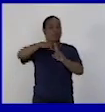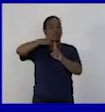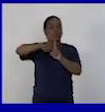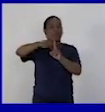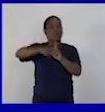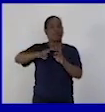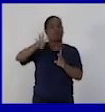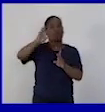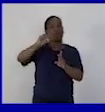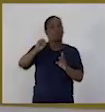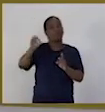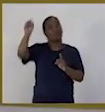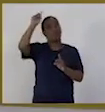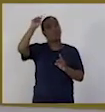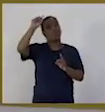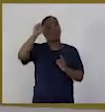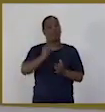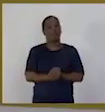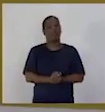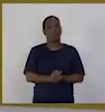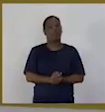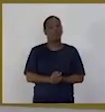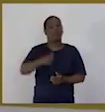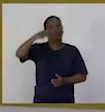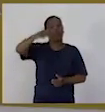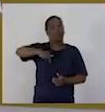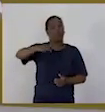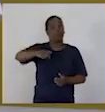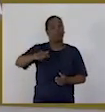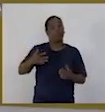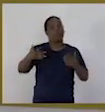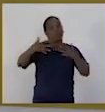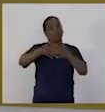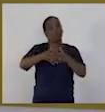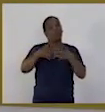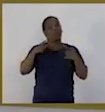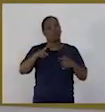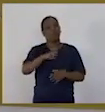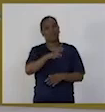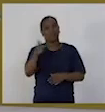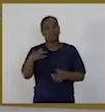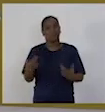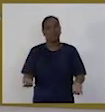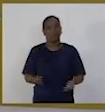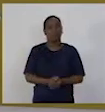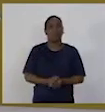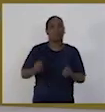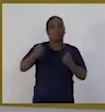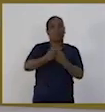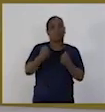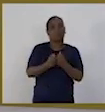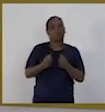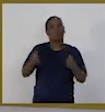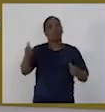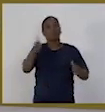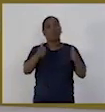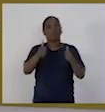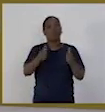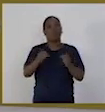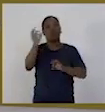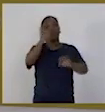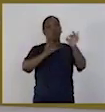a 40 grados Celsius. En esta reacción, ya los choques efectivos entre las partículas de la